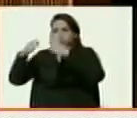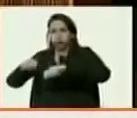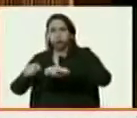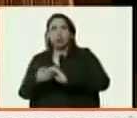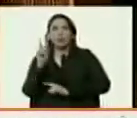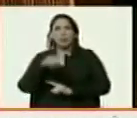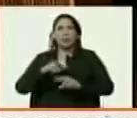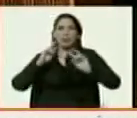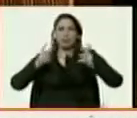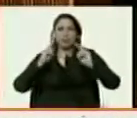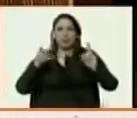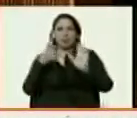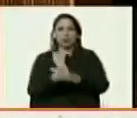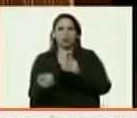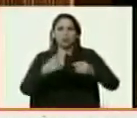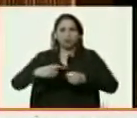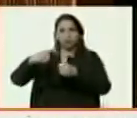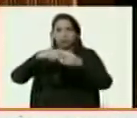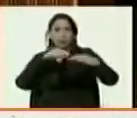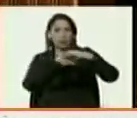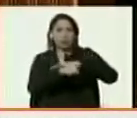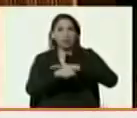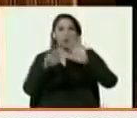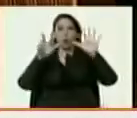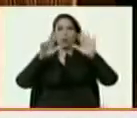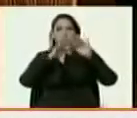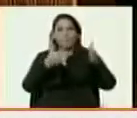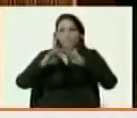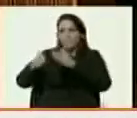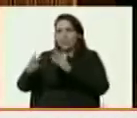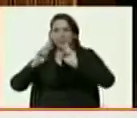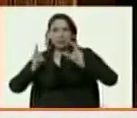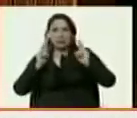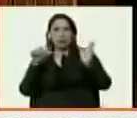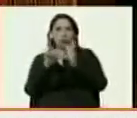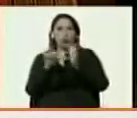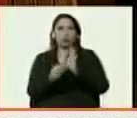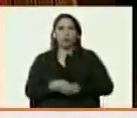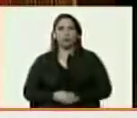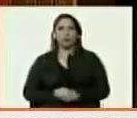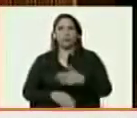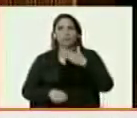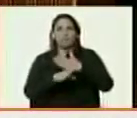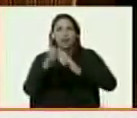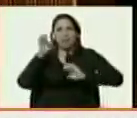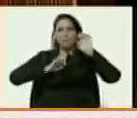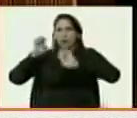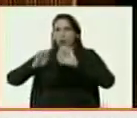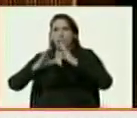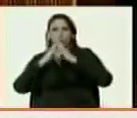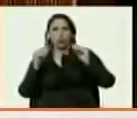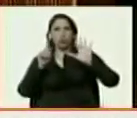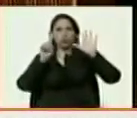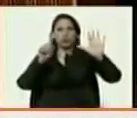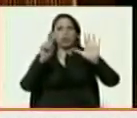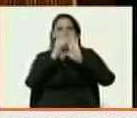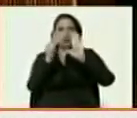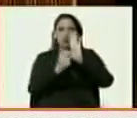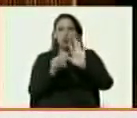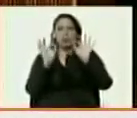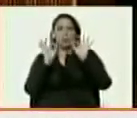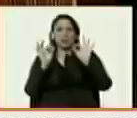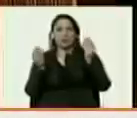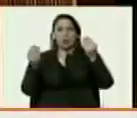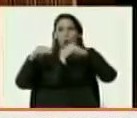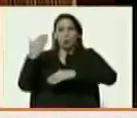temas que se han incluido dentro de esas 8 mesas temáticas, donde se van a evaluar todos los 6 puntos específicamente que fueron acordados